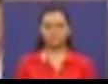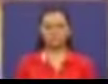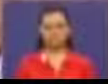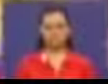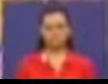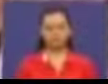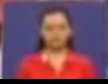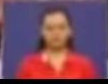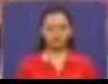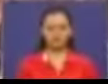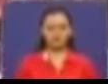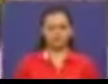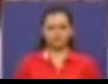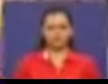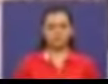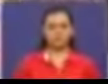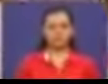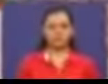Vamos a